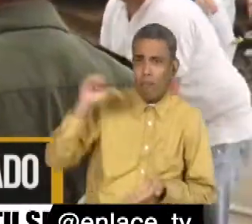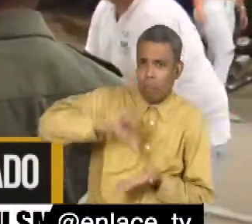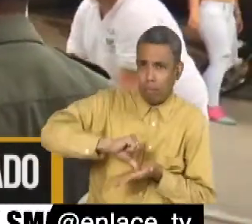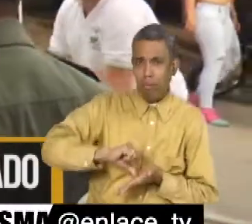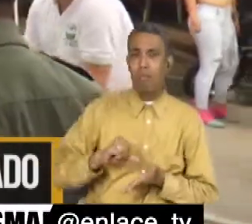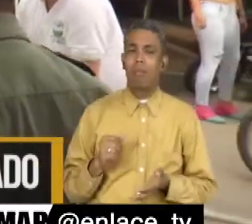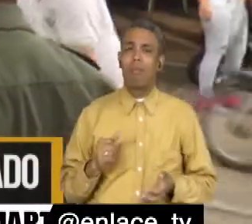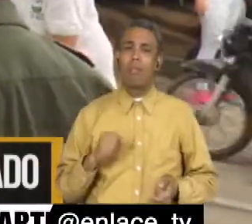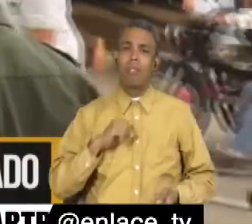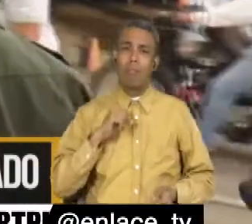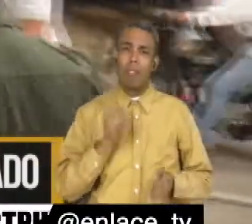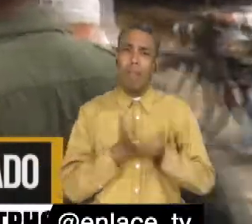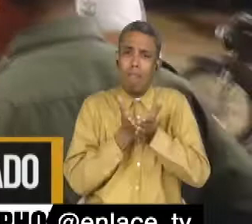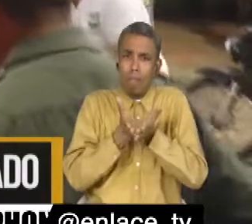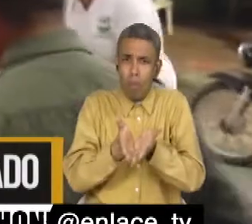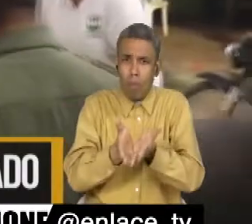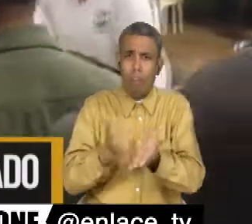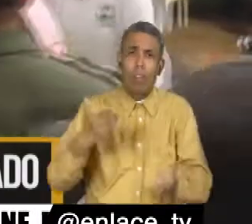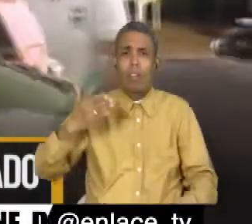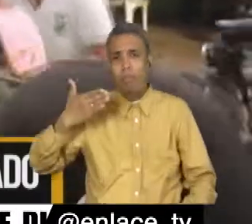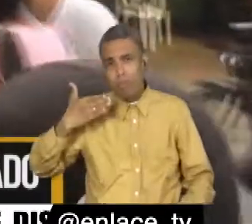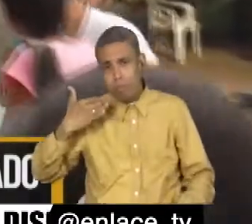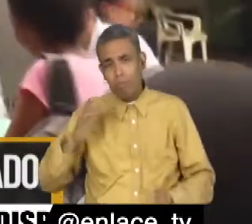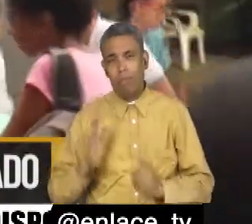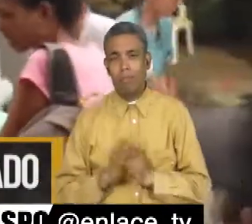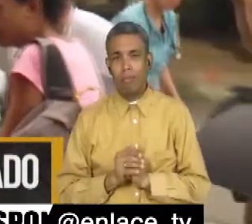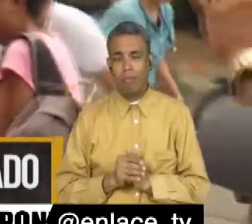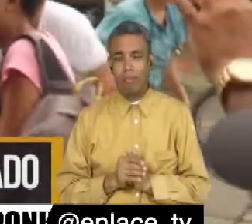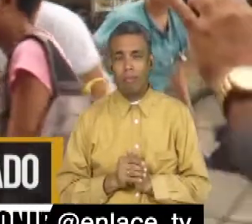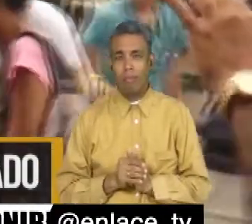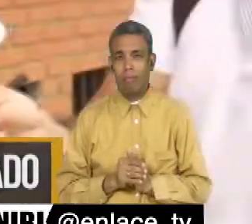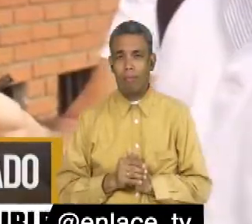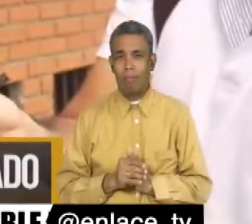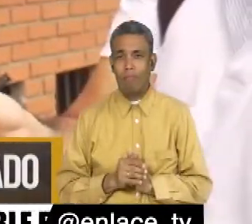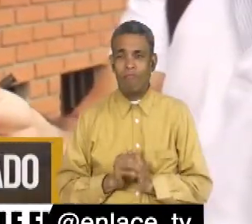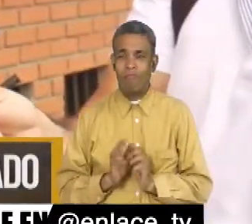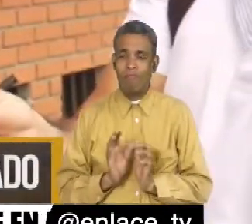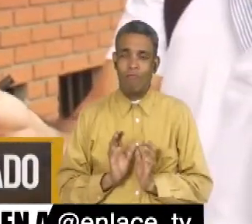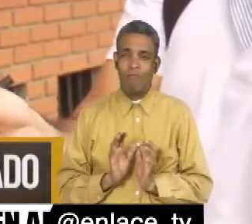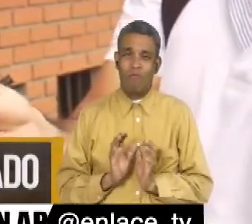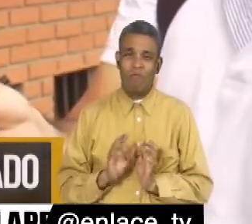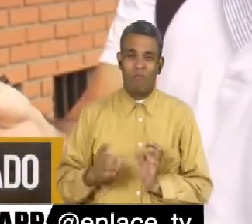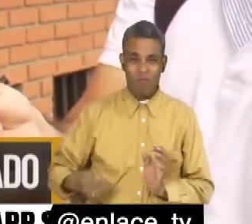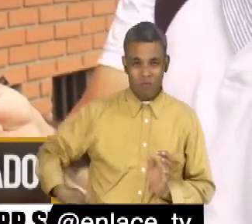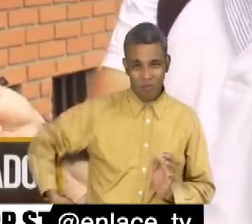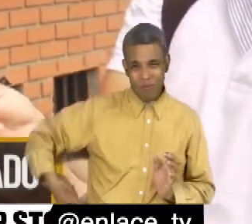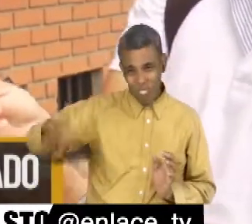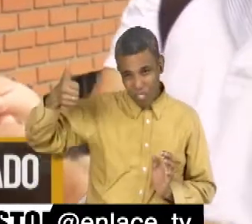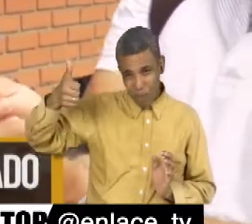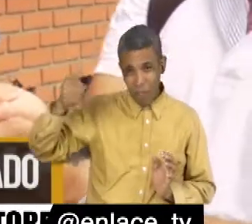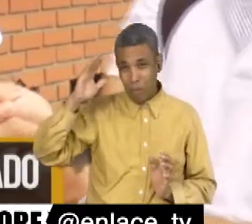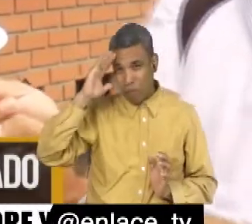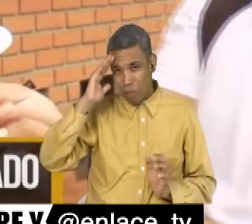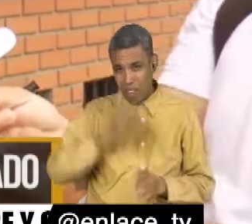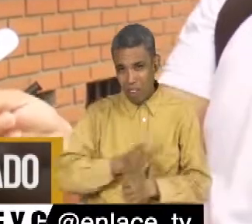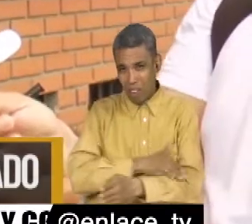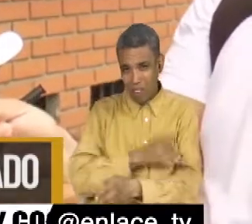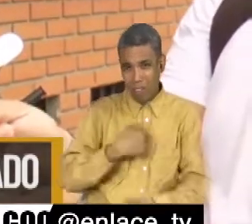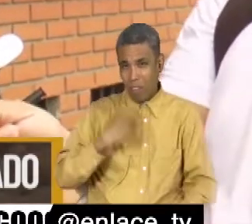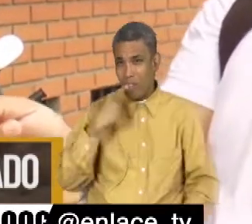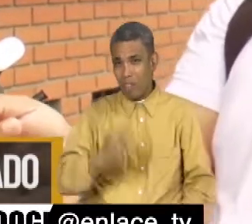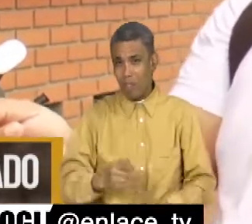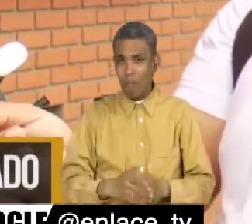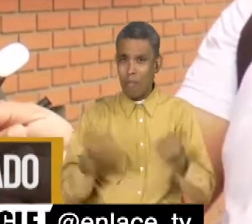lo manifestó nuestro director, mi general Nieto, es el reacomodamiento y es el coletazo diferente pues a